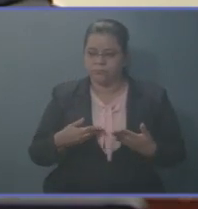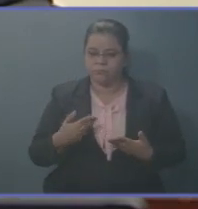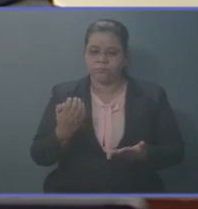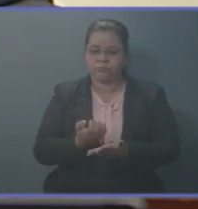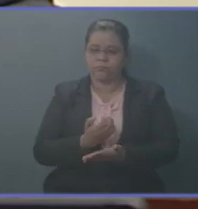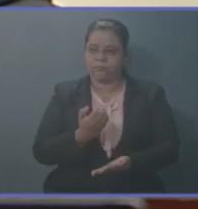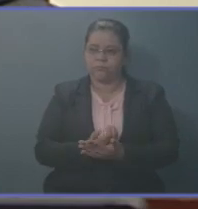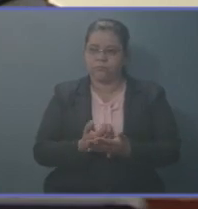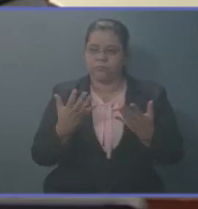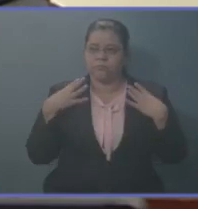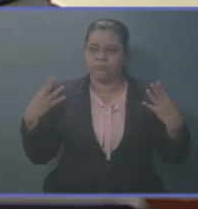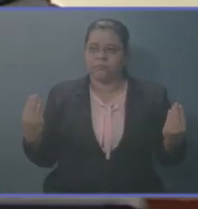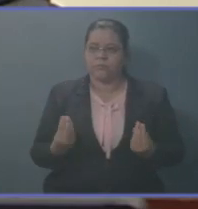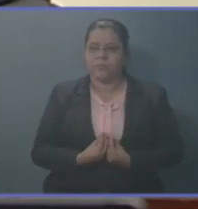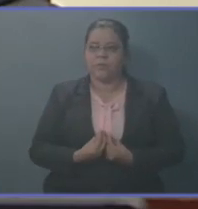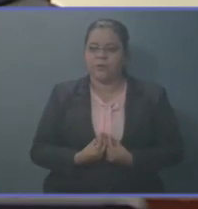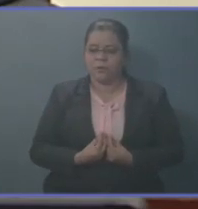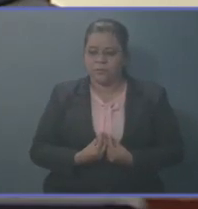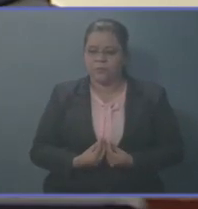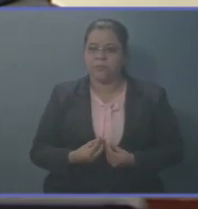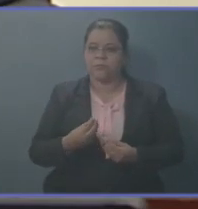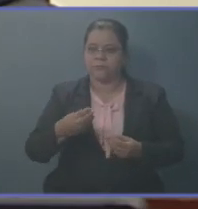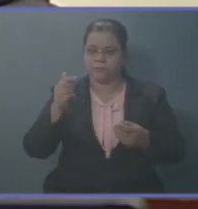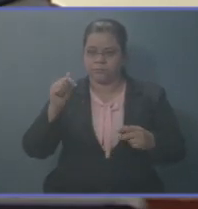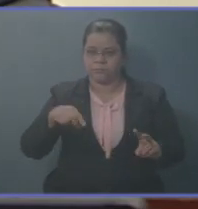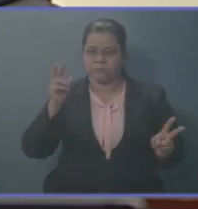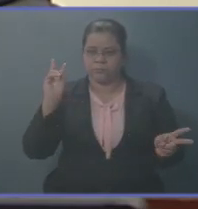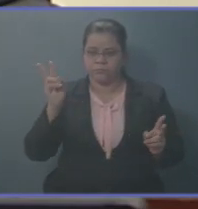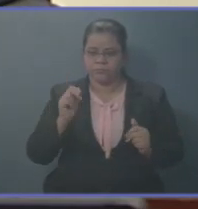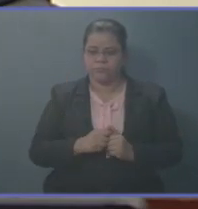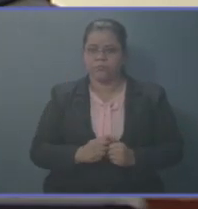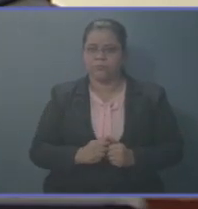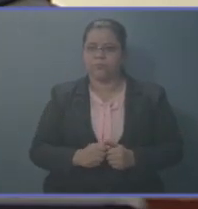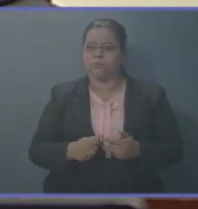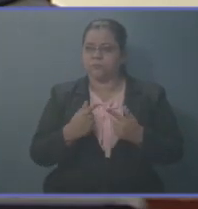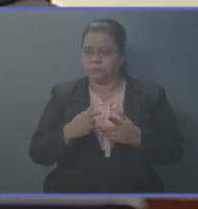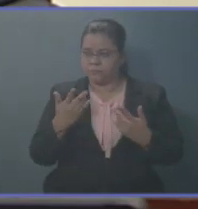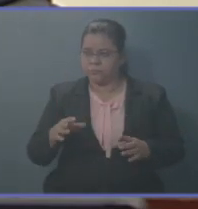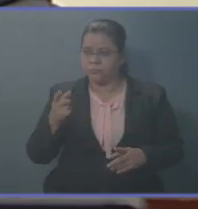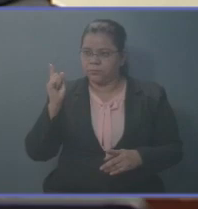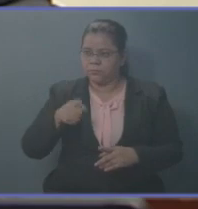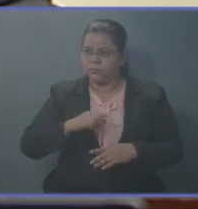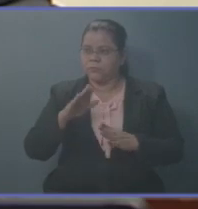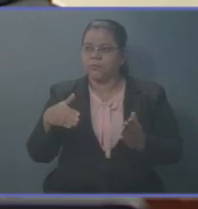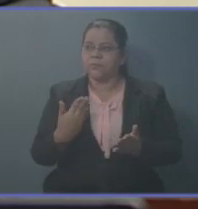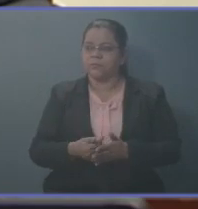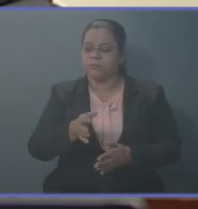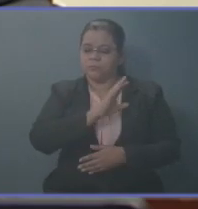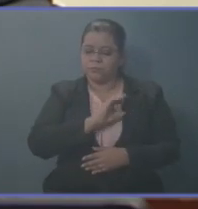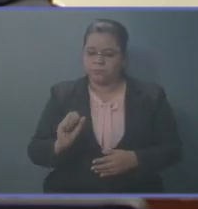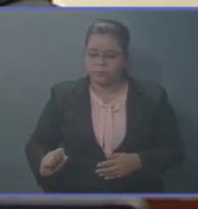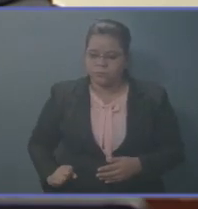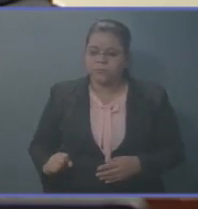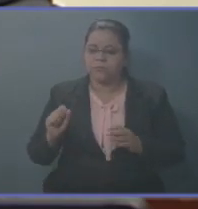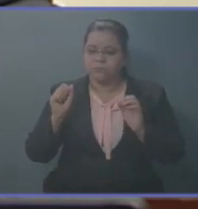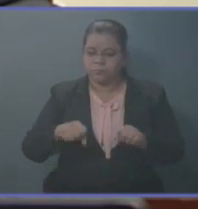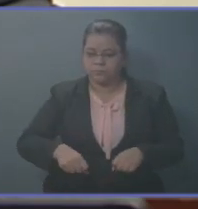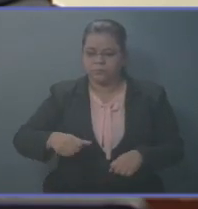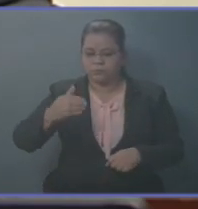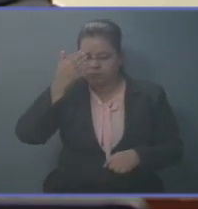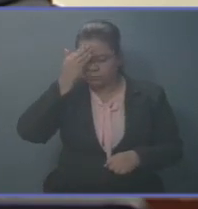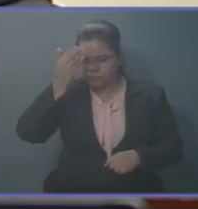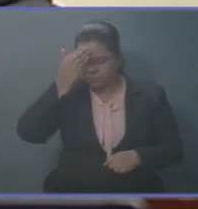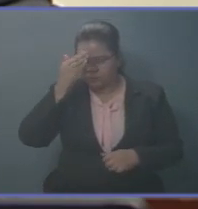sociales y culturales, Protocolo de San Salvador, obligan y mandatan al Estado de El Salvador a reconocer que